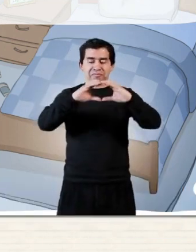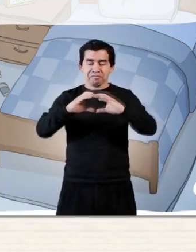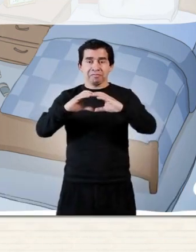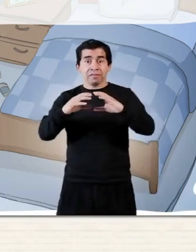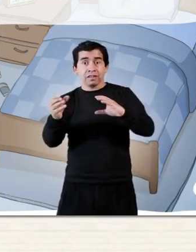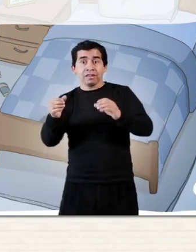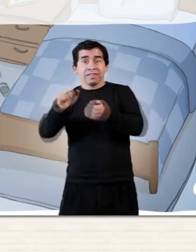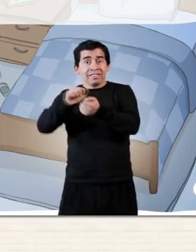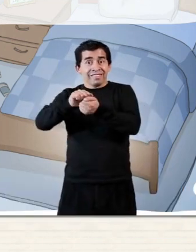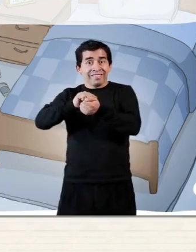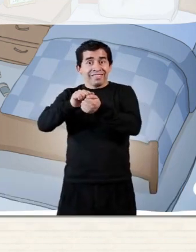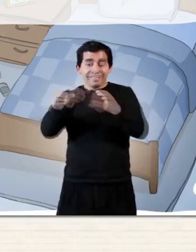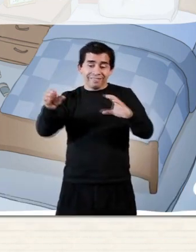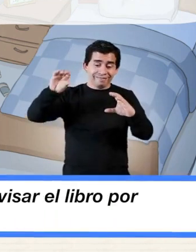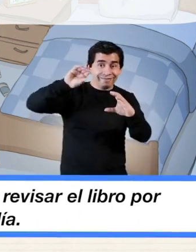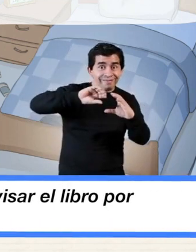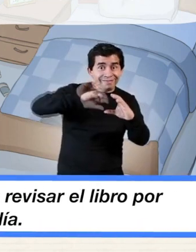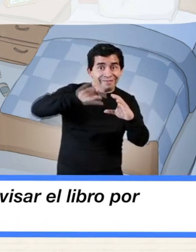Música